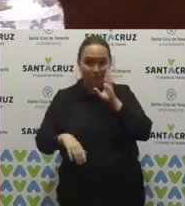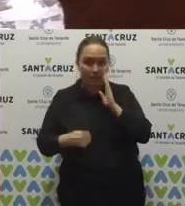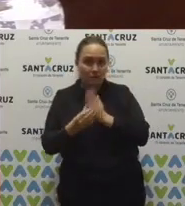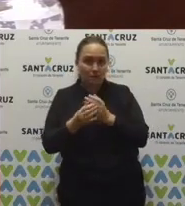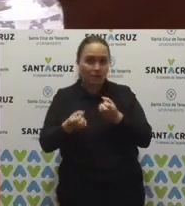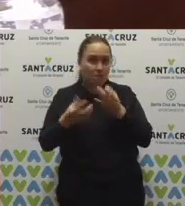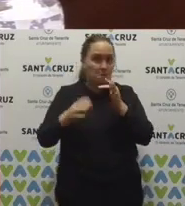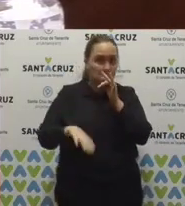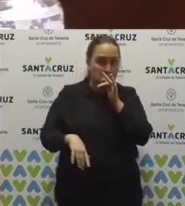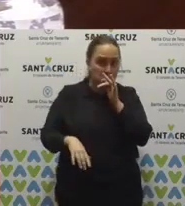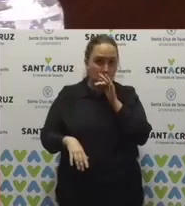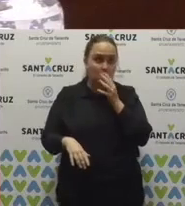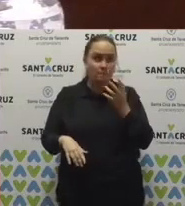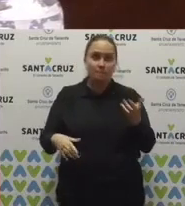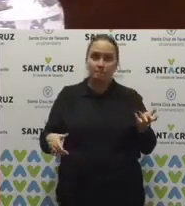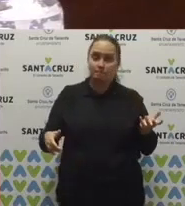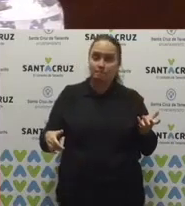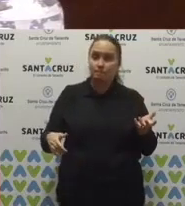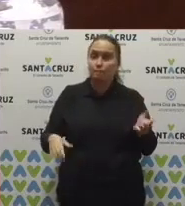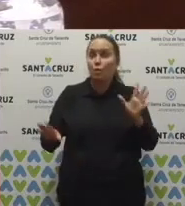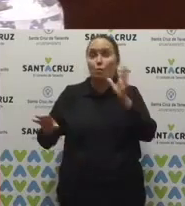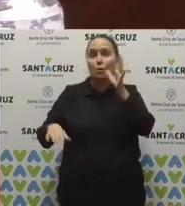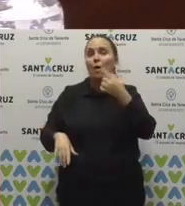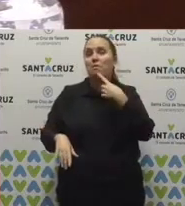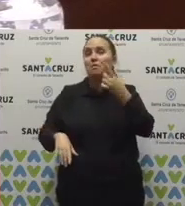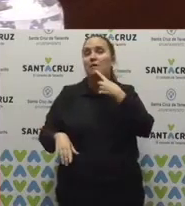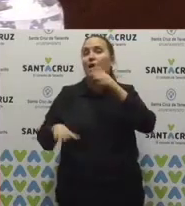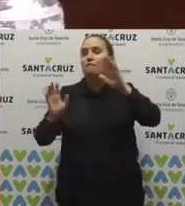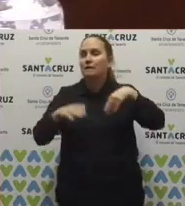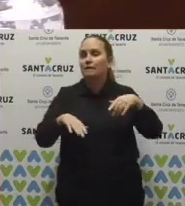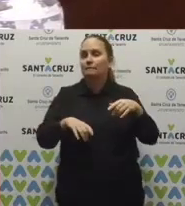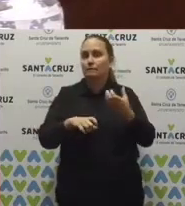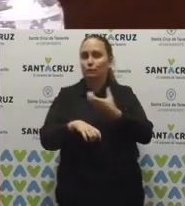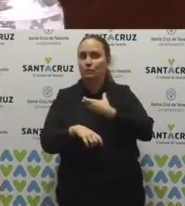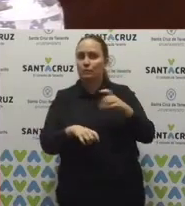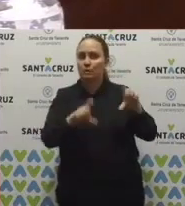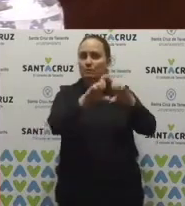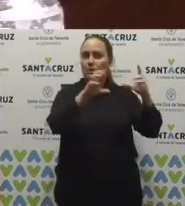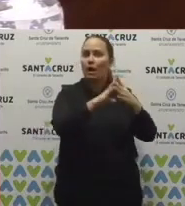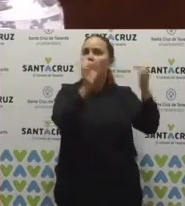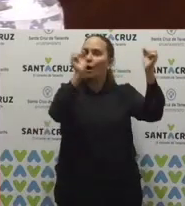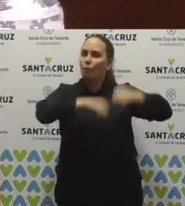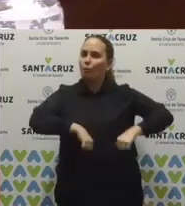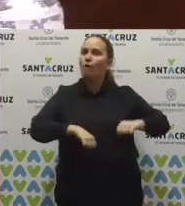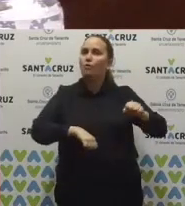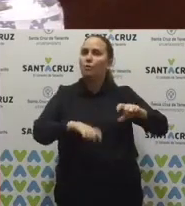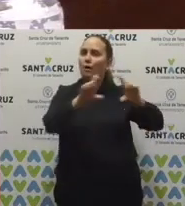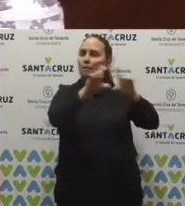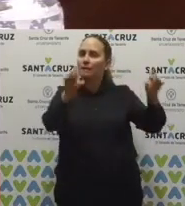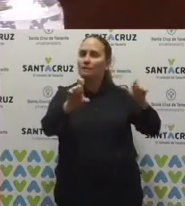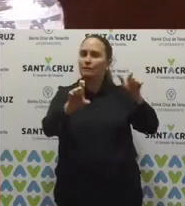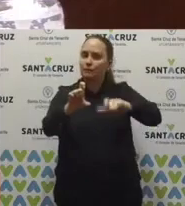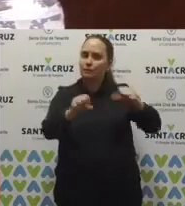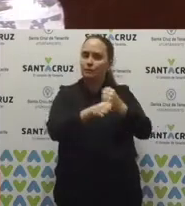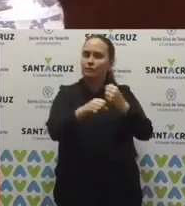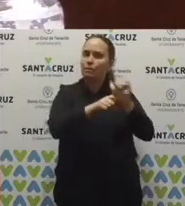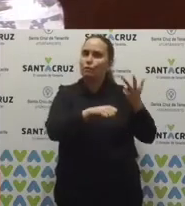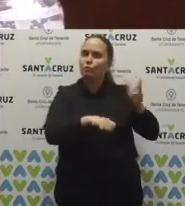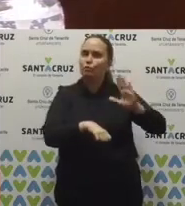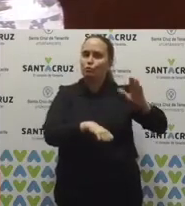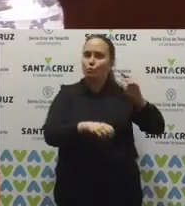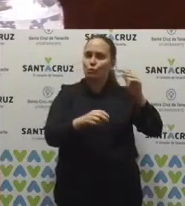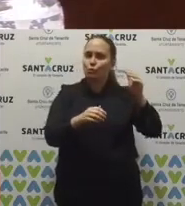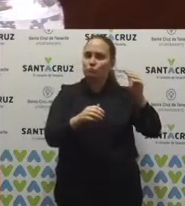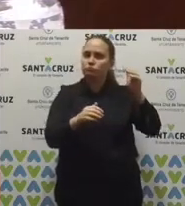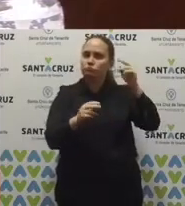supuestamente porque se había llegado a un acuerdo con la empresa en la que la empresa respetaba a los derechos de los trabajadores pero las quejas